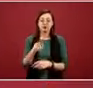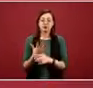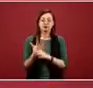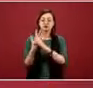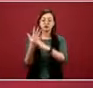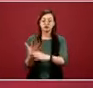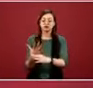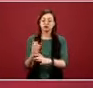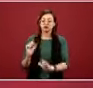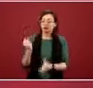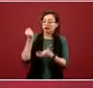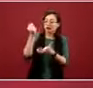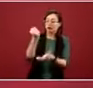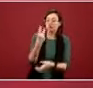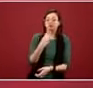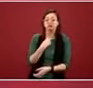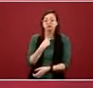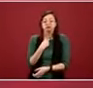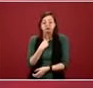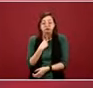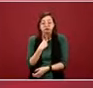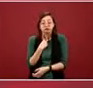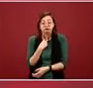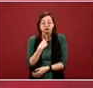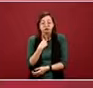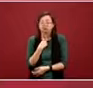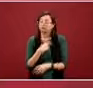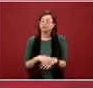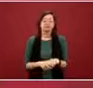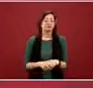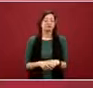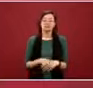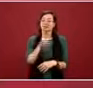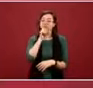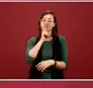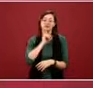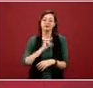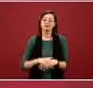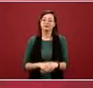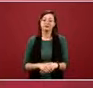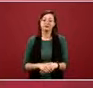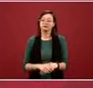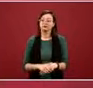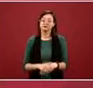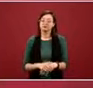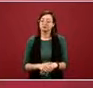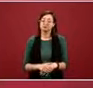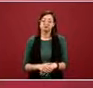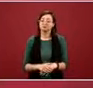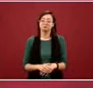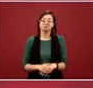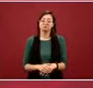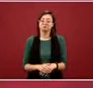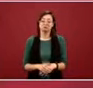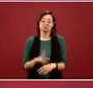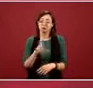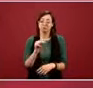navegan con un presupuesto raquítico, pues es algo que no es verídico, así de simple. Es